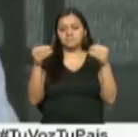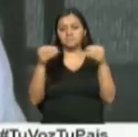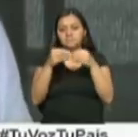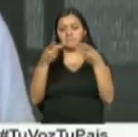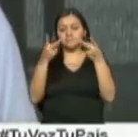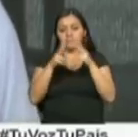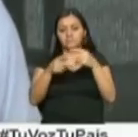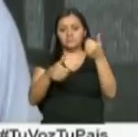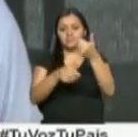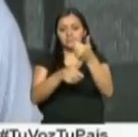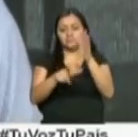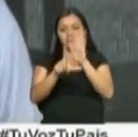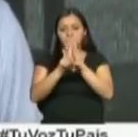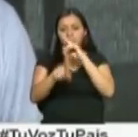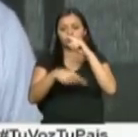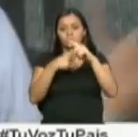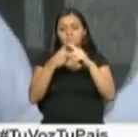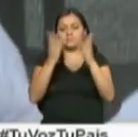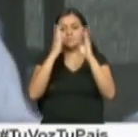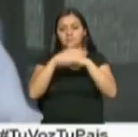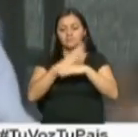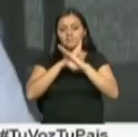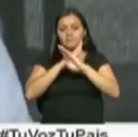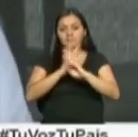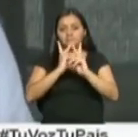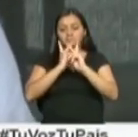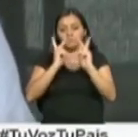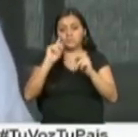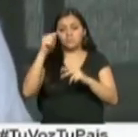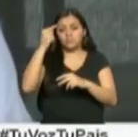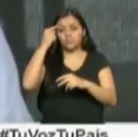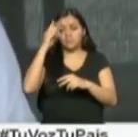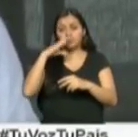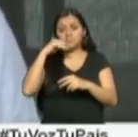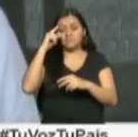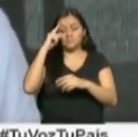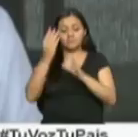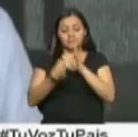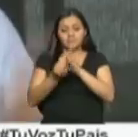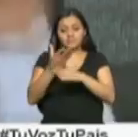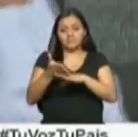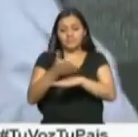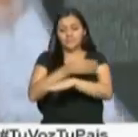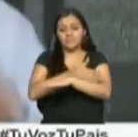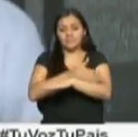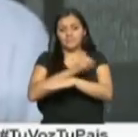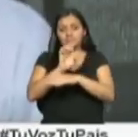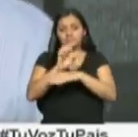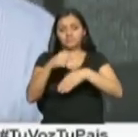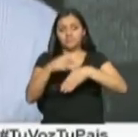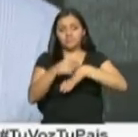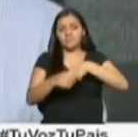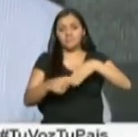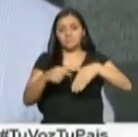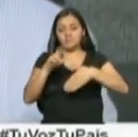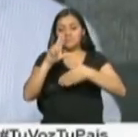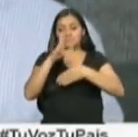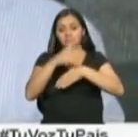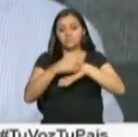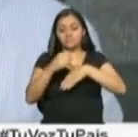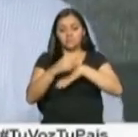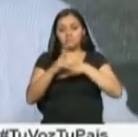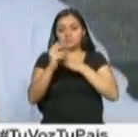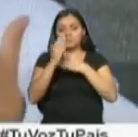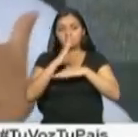asistencia legal gratuita a través de la defensa pública que el gobierno del presidente Rafael Correa creó. El Ecuador era el único país de América Latina que no tenía